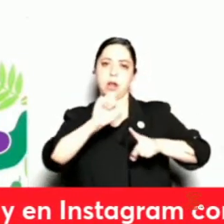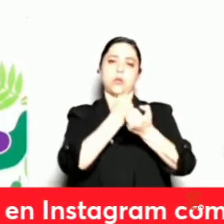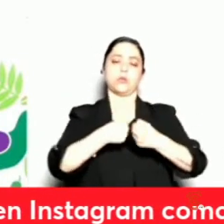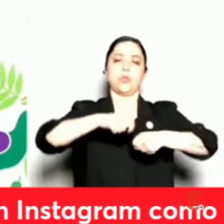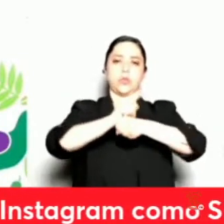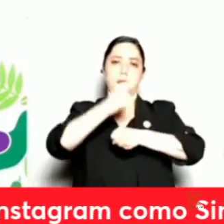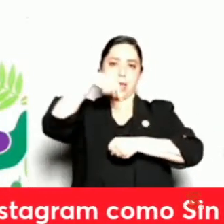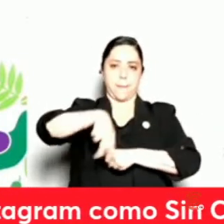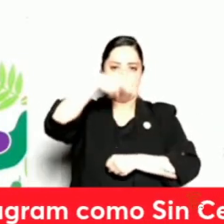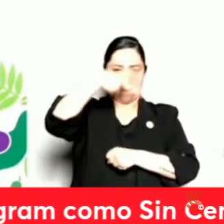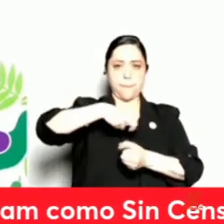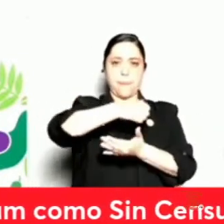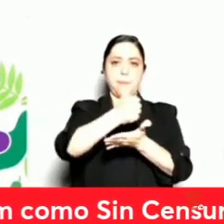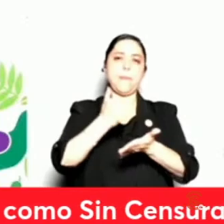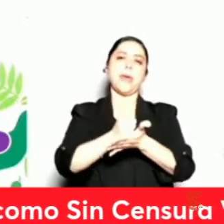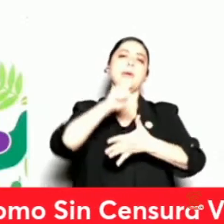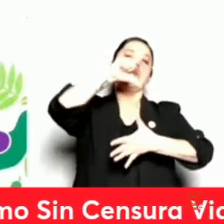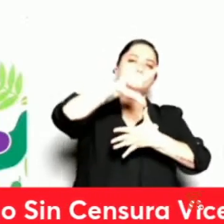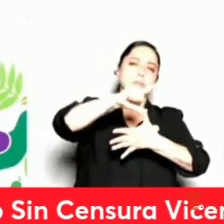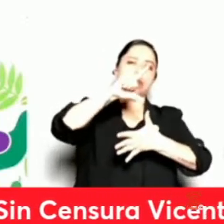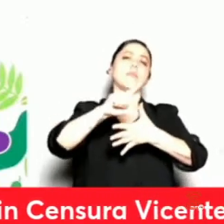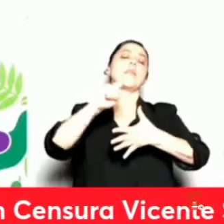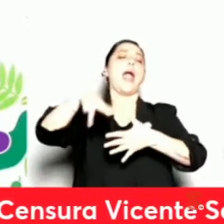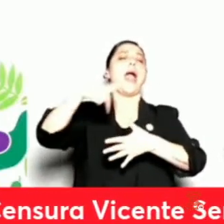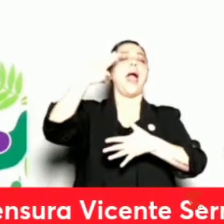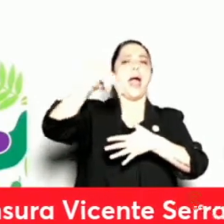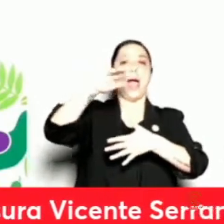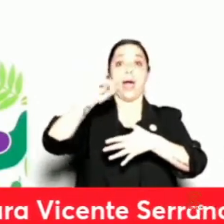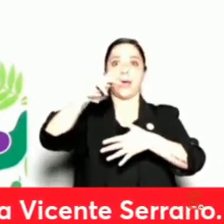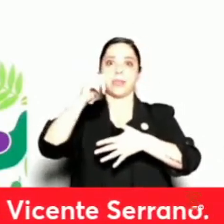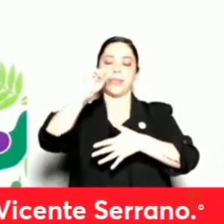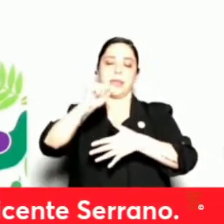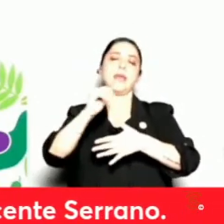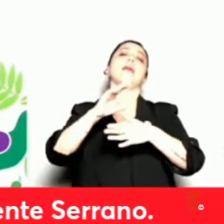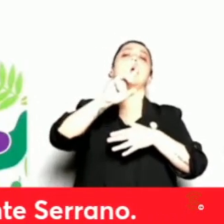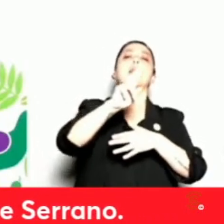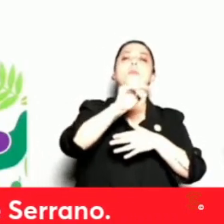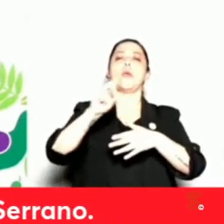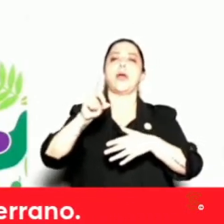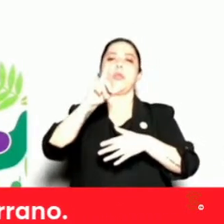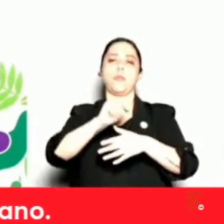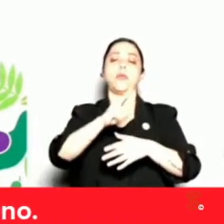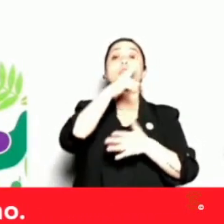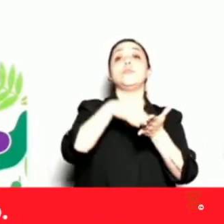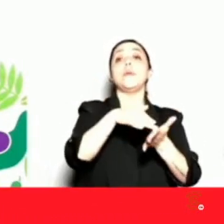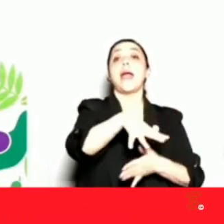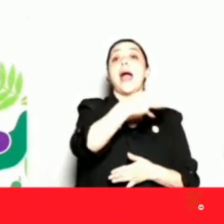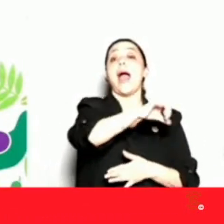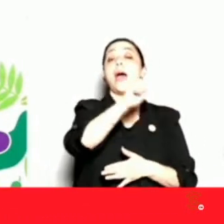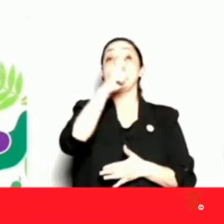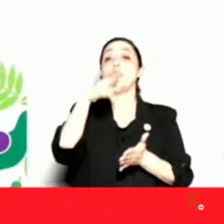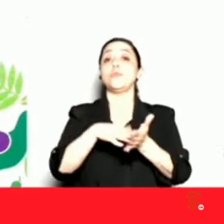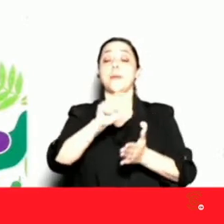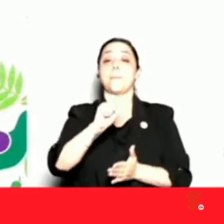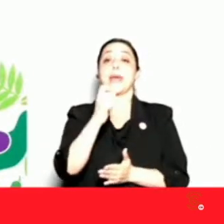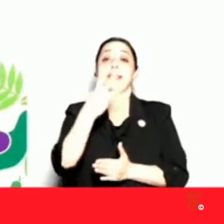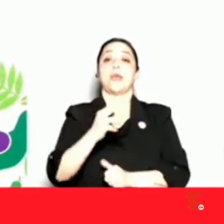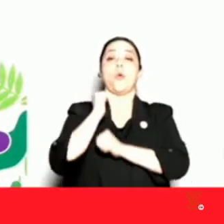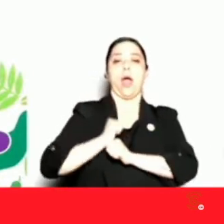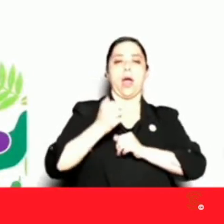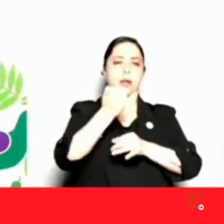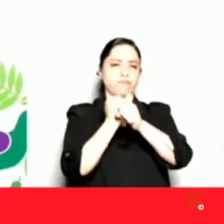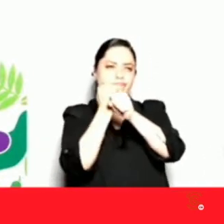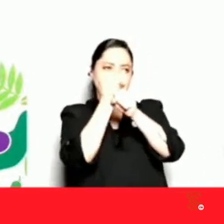México, Centroamérica, Cuba, Haití y República Dominicana. De 2014 a 2024 fue coordinador de investigaciones para esos